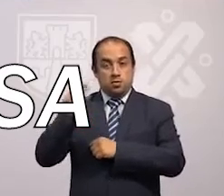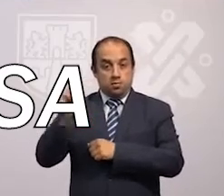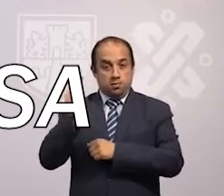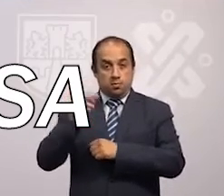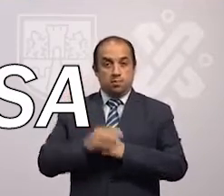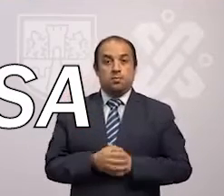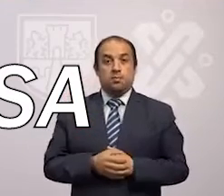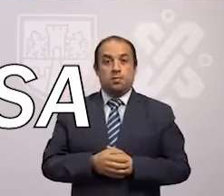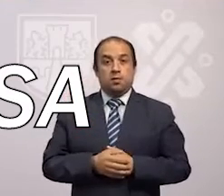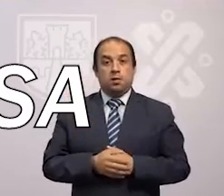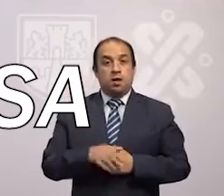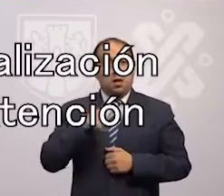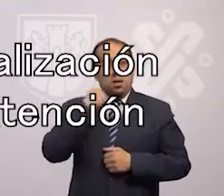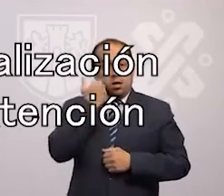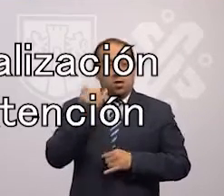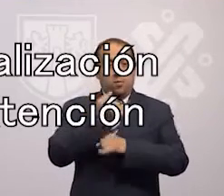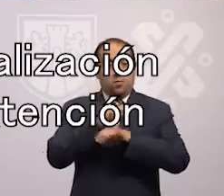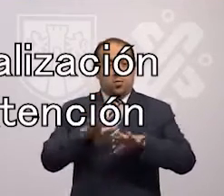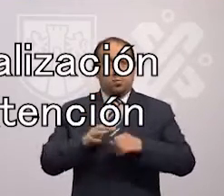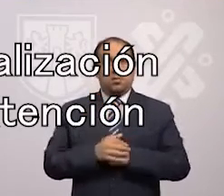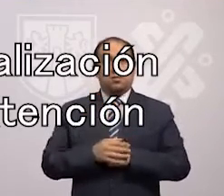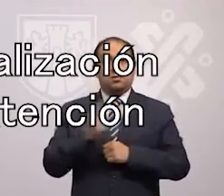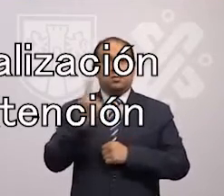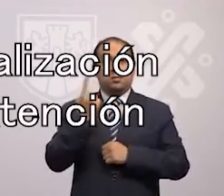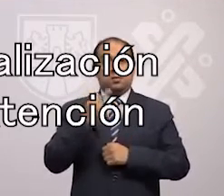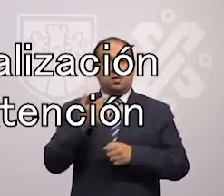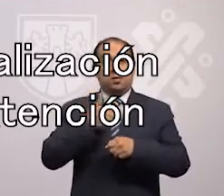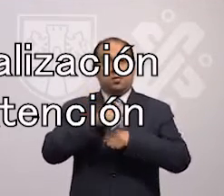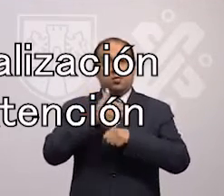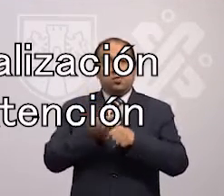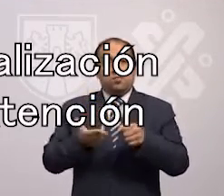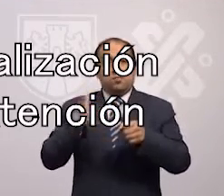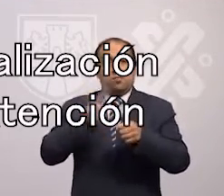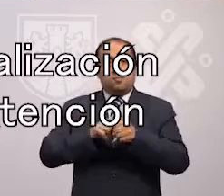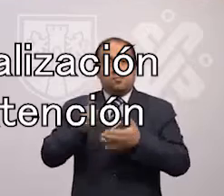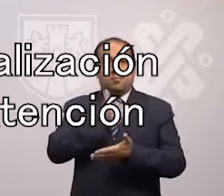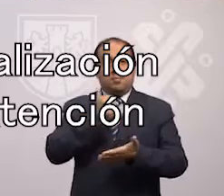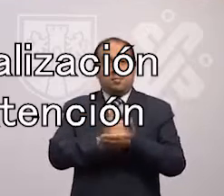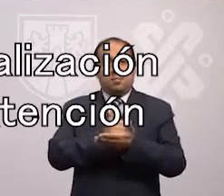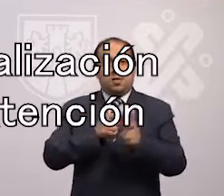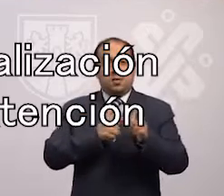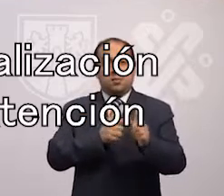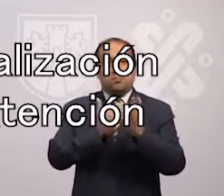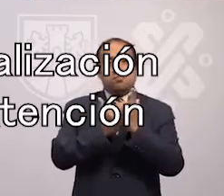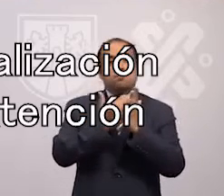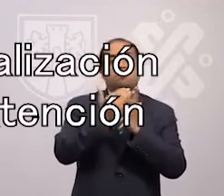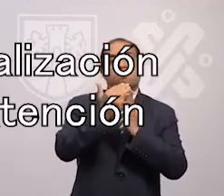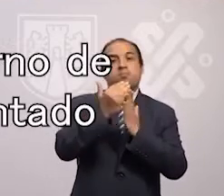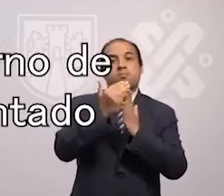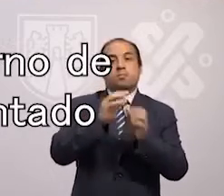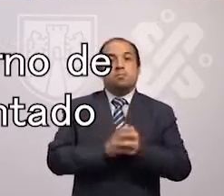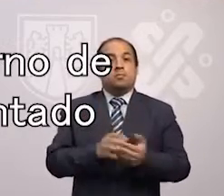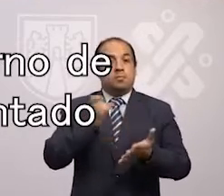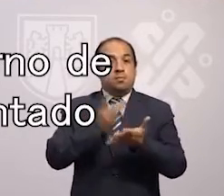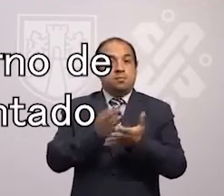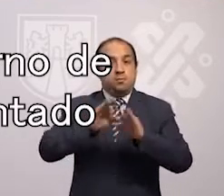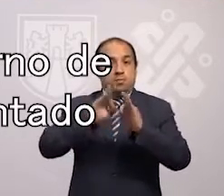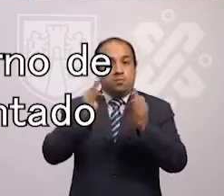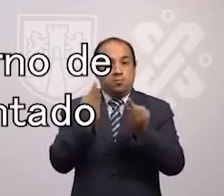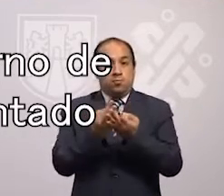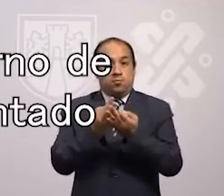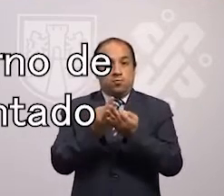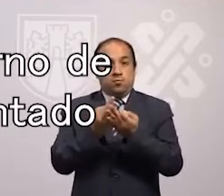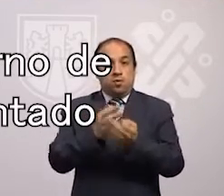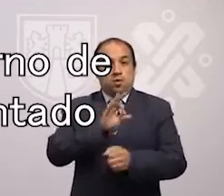Medidas para que te quedes en casa. Ante el creciente número de hospitalizaciones y la ampliación de las colonias de atención prioritaria hasta